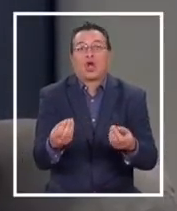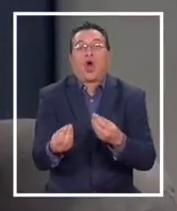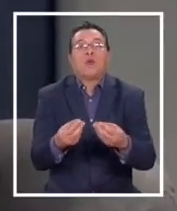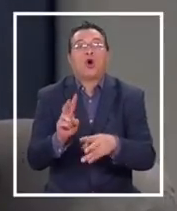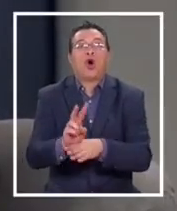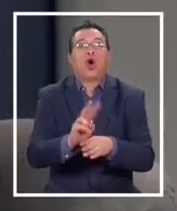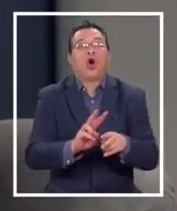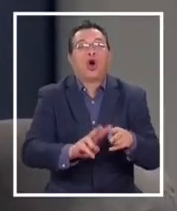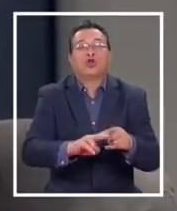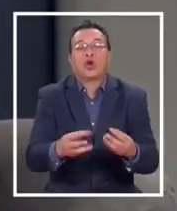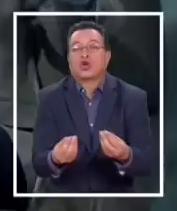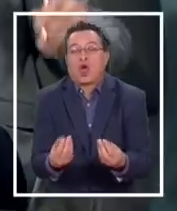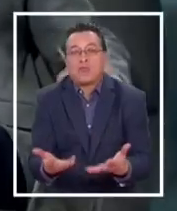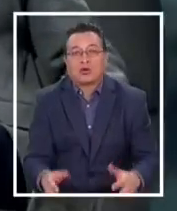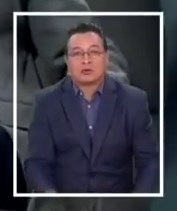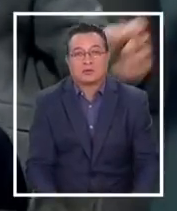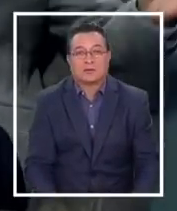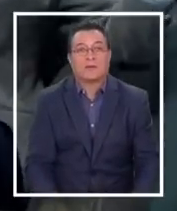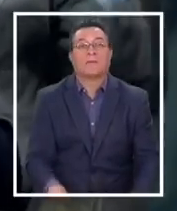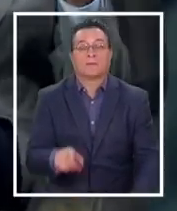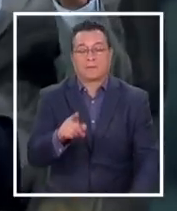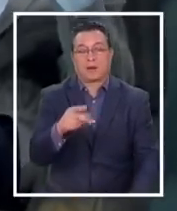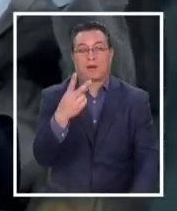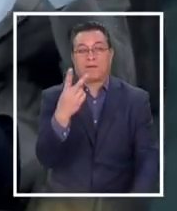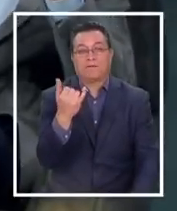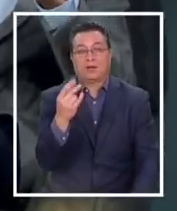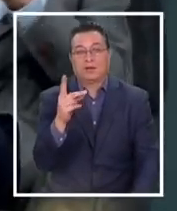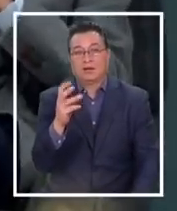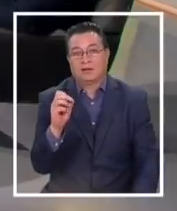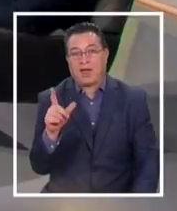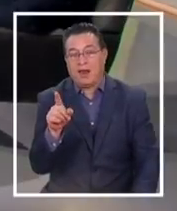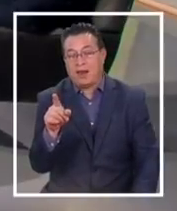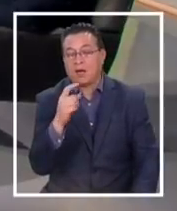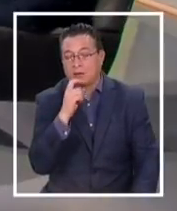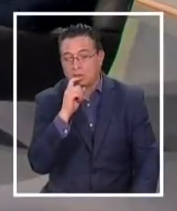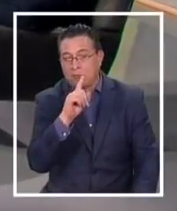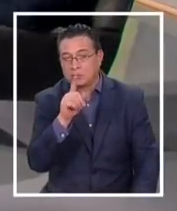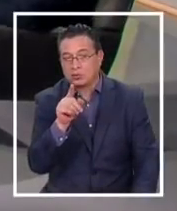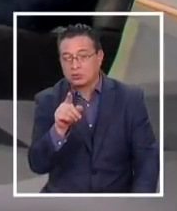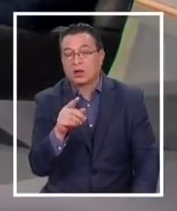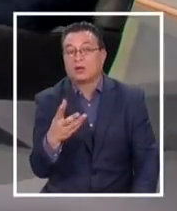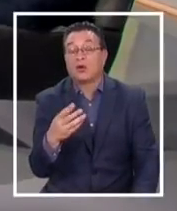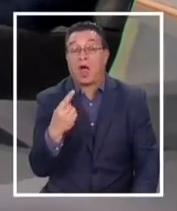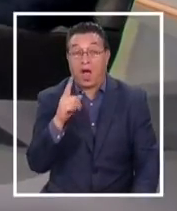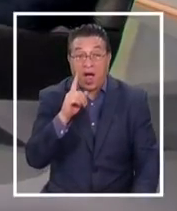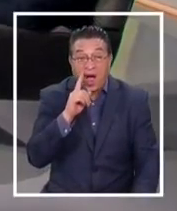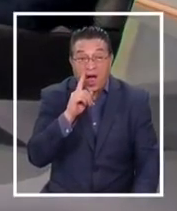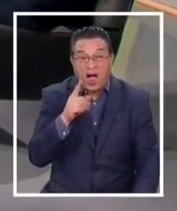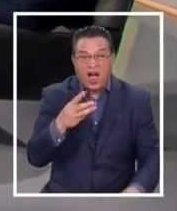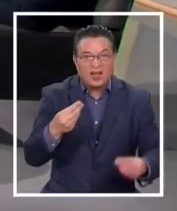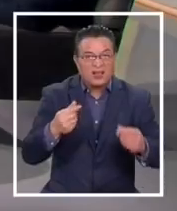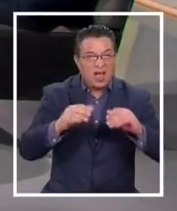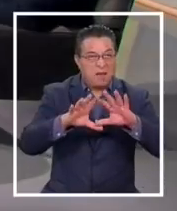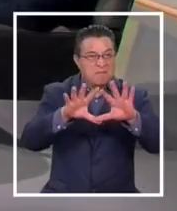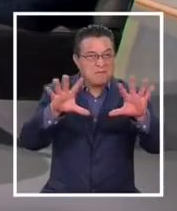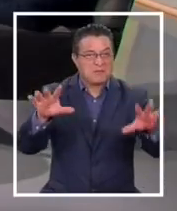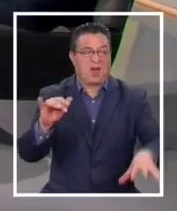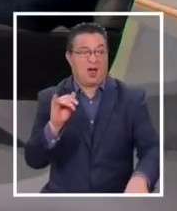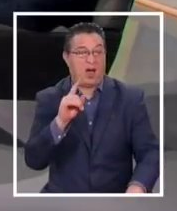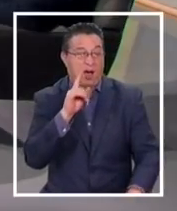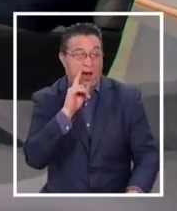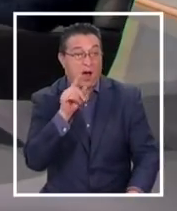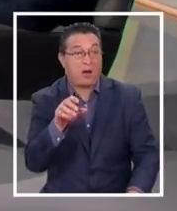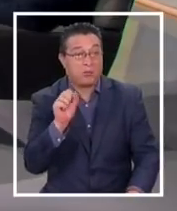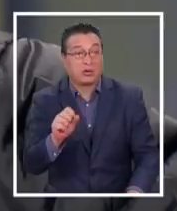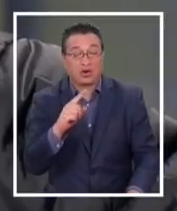carencias. Francisco Vidal, ¿está el ambiente, sobre todo viniendo de elecciones ahora muy pronto, como dice Natalia,